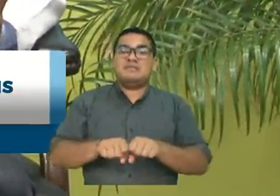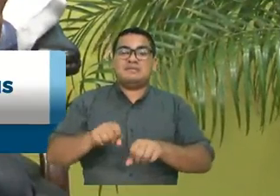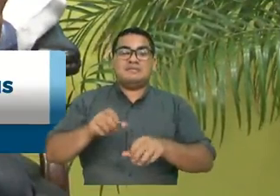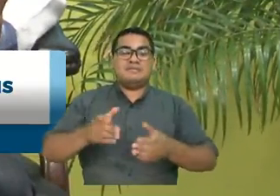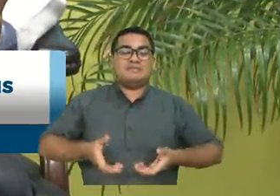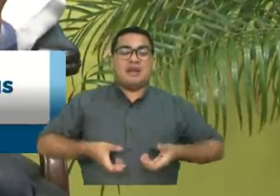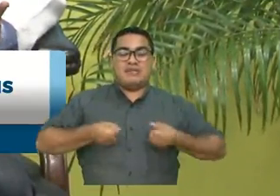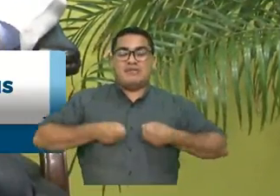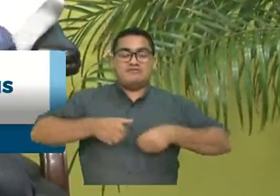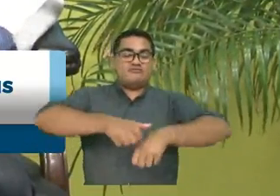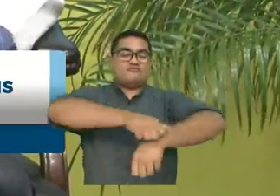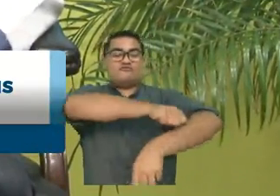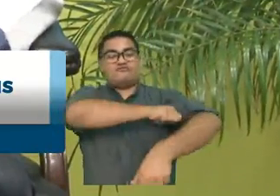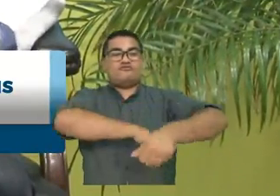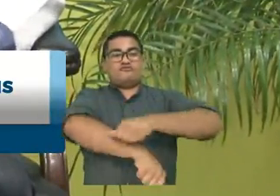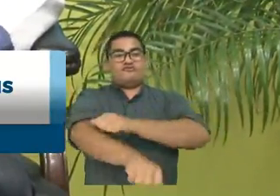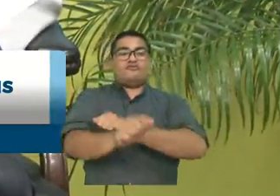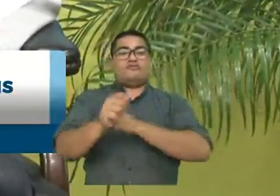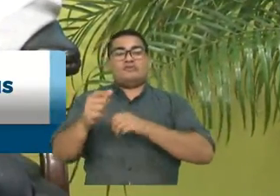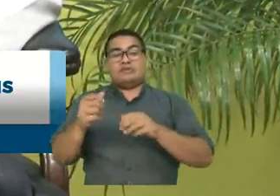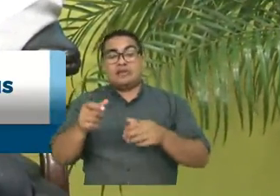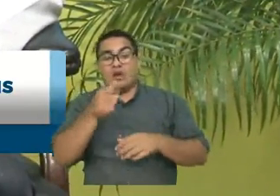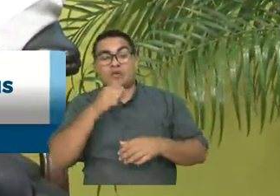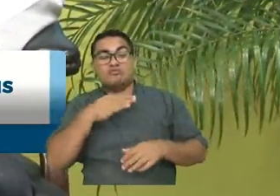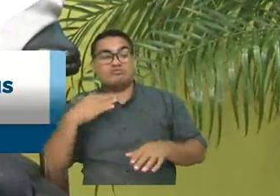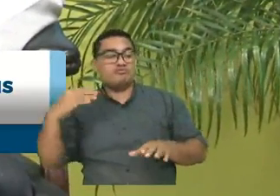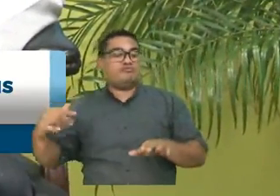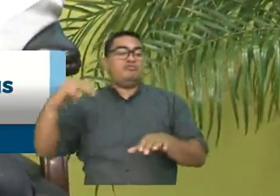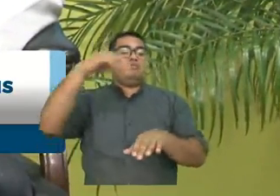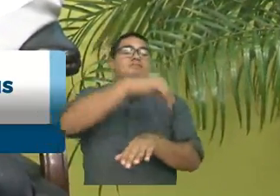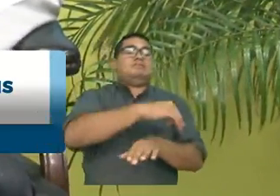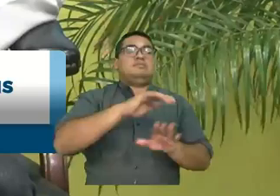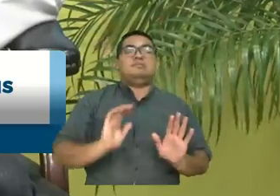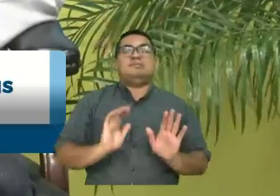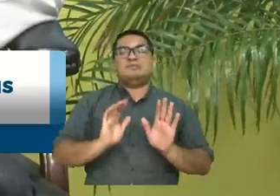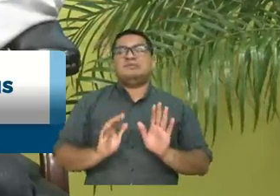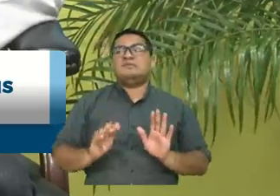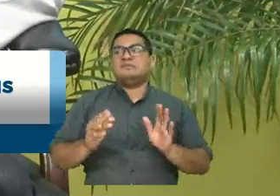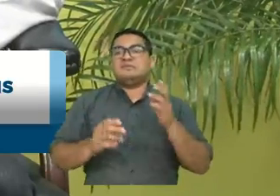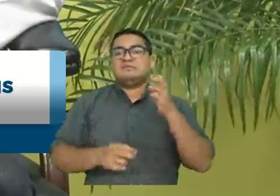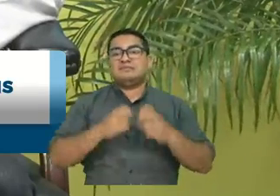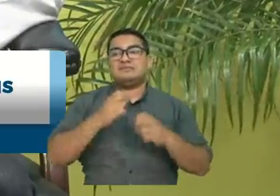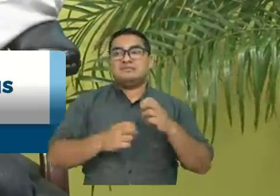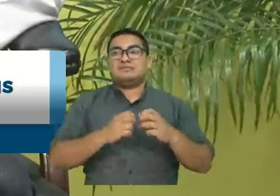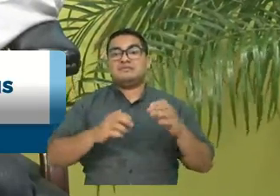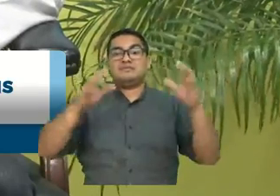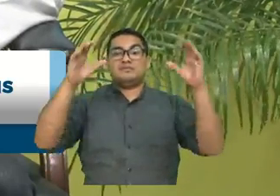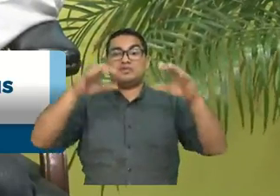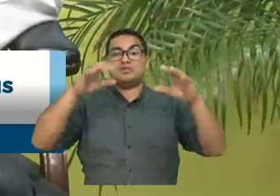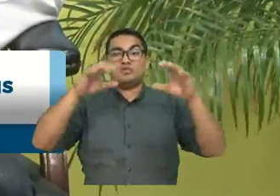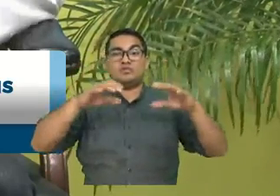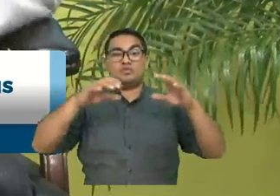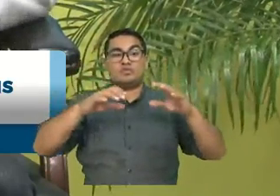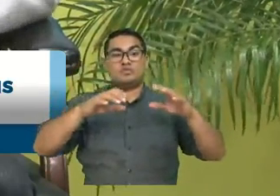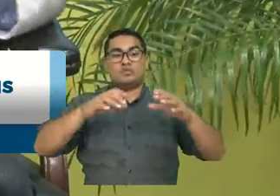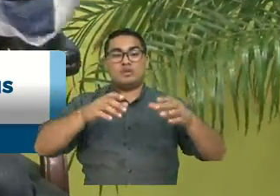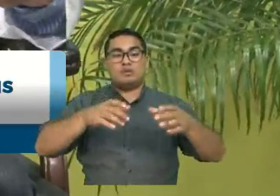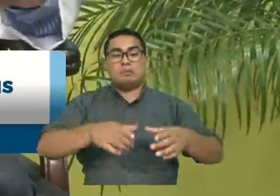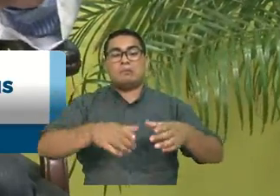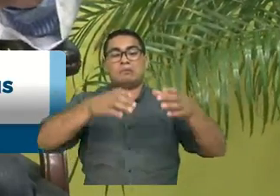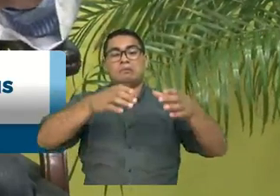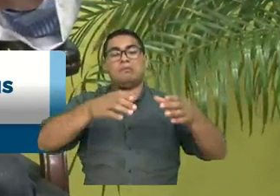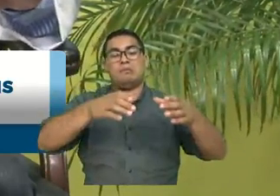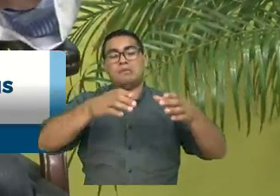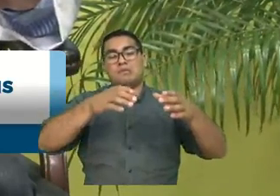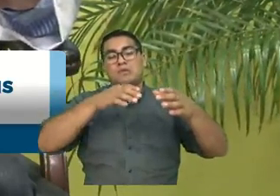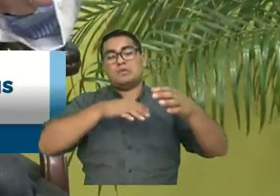charcos. ¿Y por qué? ¿El problema cuál es? La obstrucción de los drenajes pluviales, las